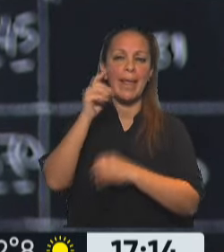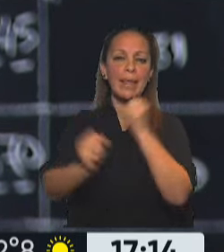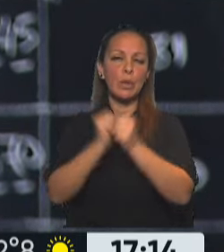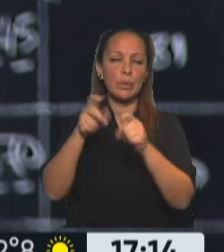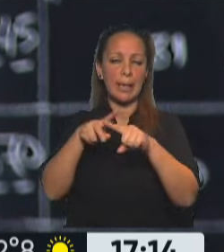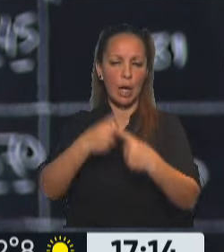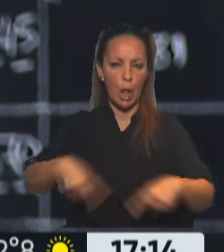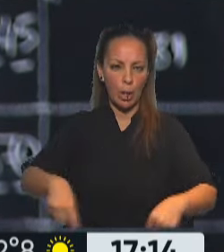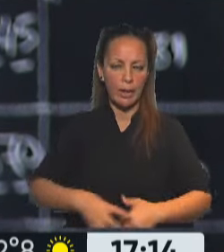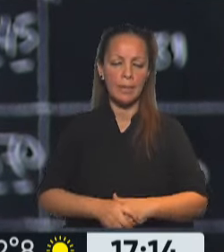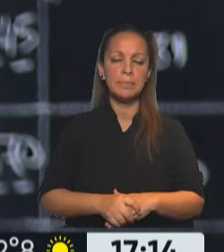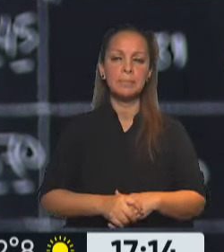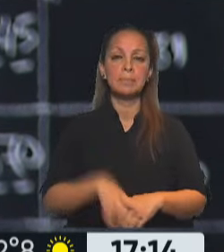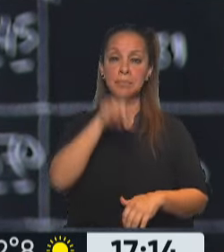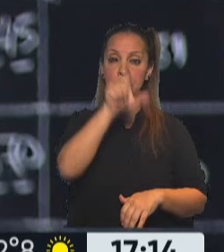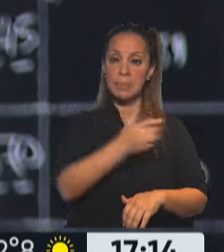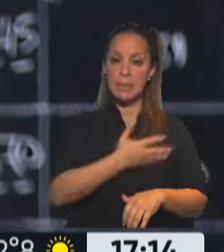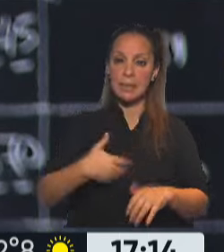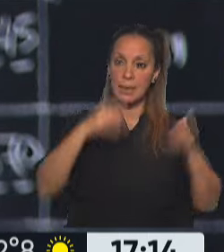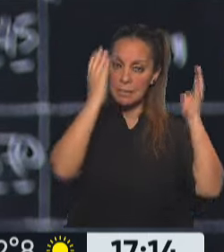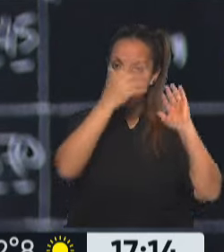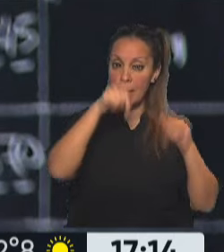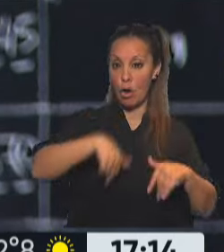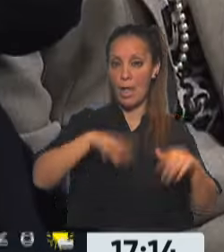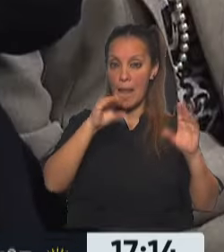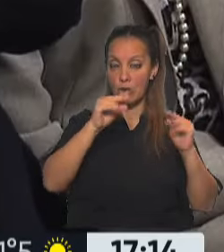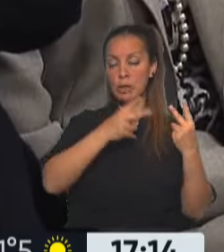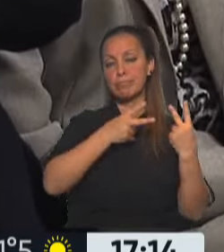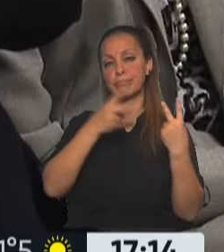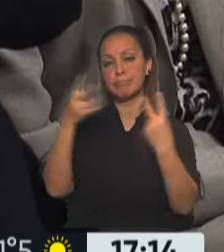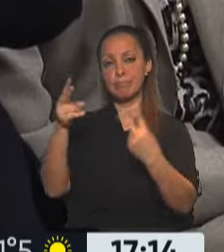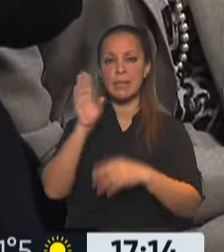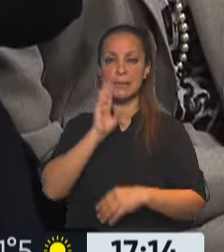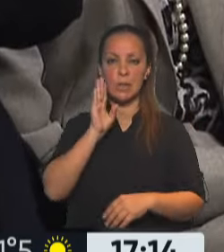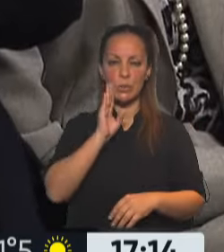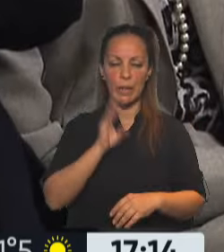El presidente Javier Milei entonces parte esta noche a los Estados Unidos.